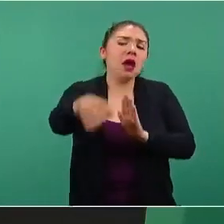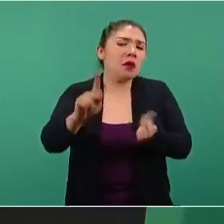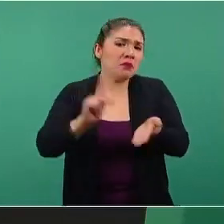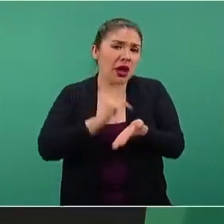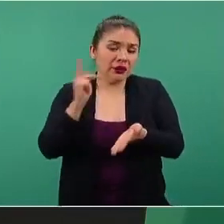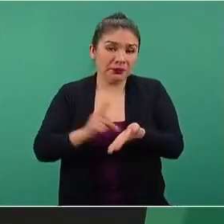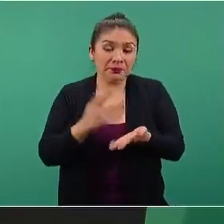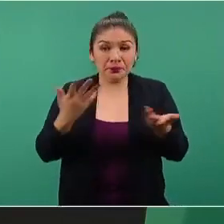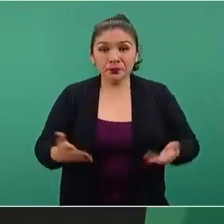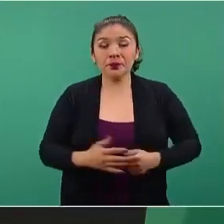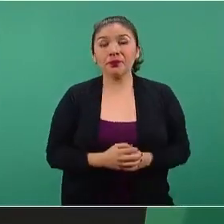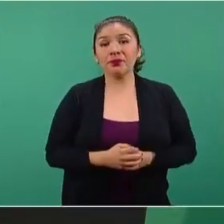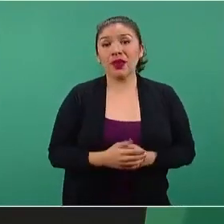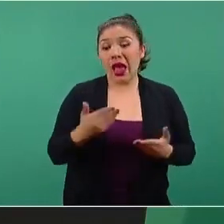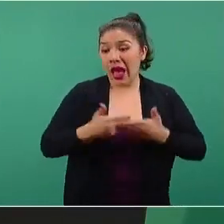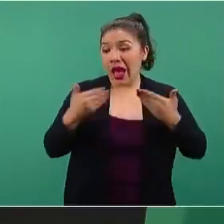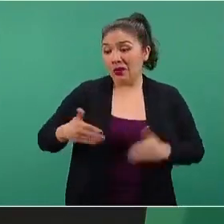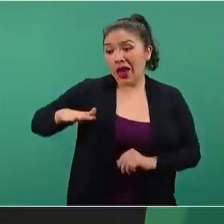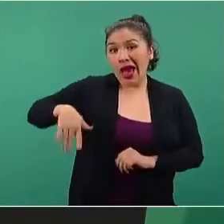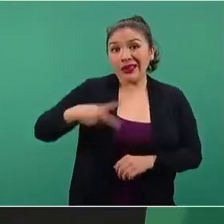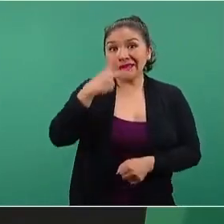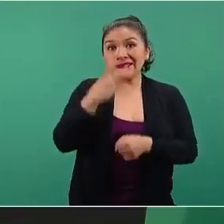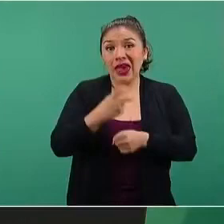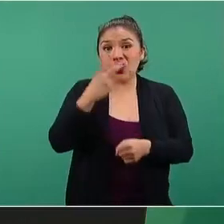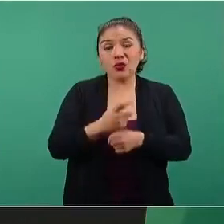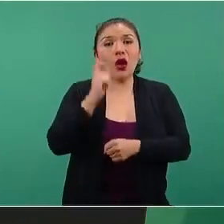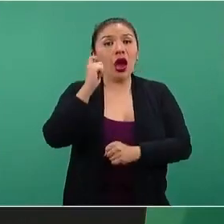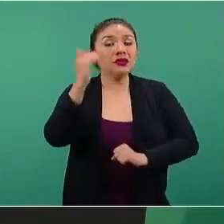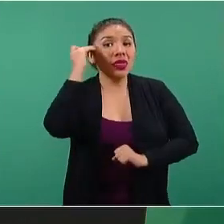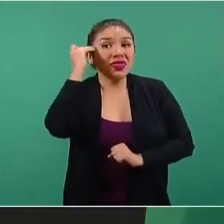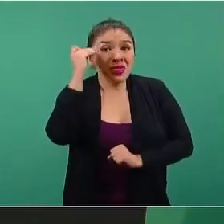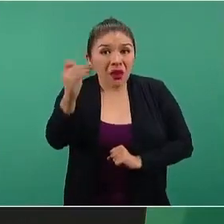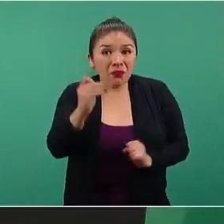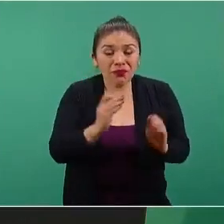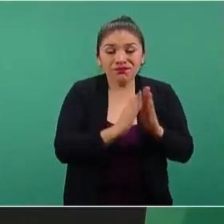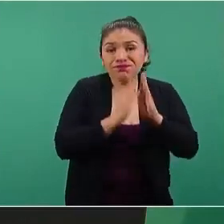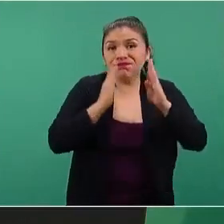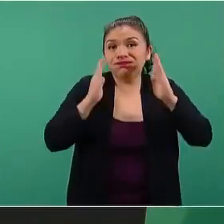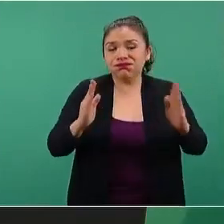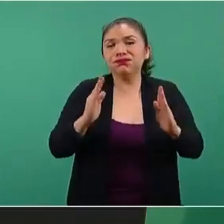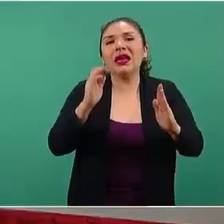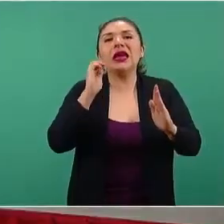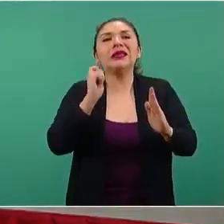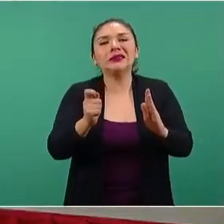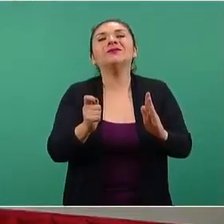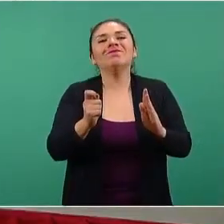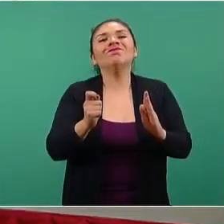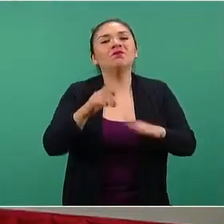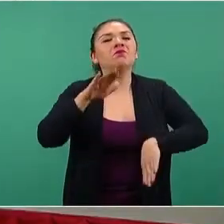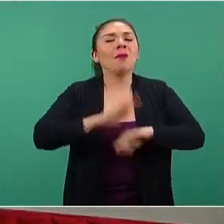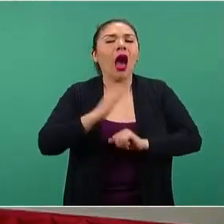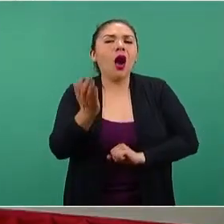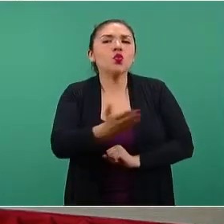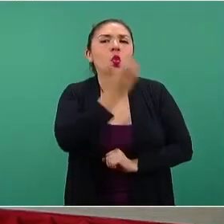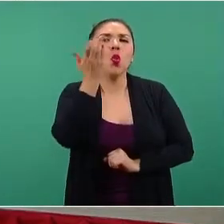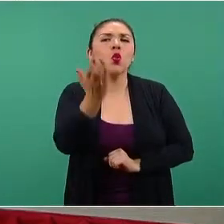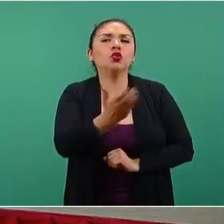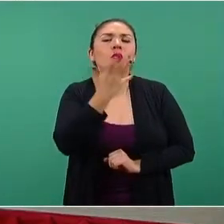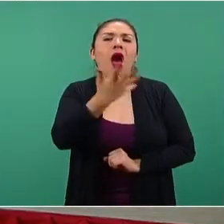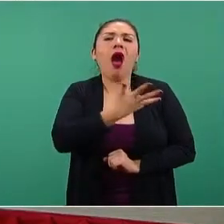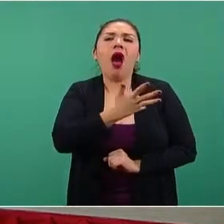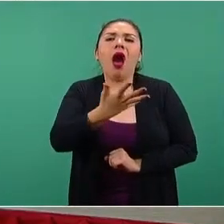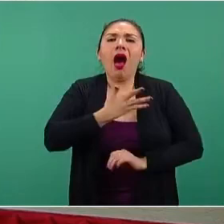A nosotros la segunda ola nos llega en un tiempo en el que era lo habitual ver